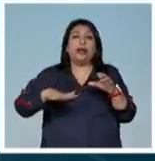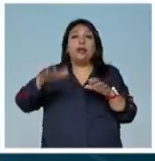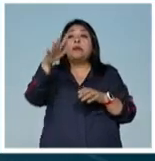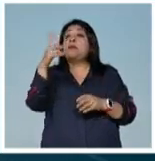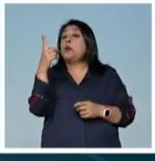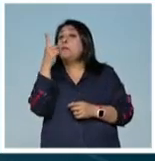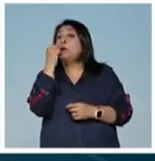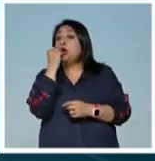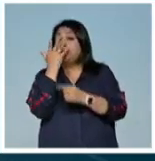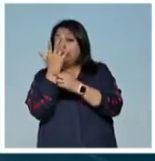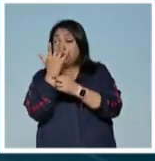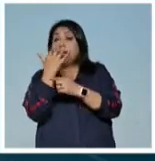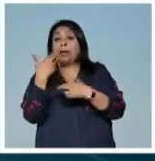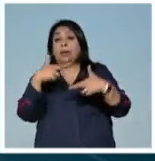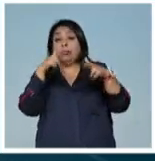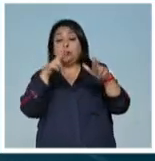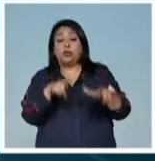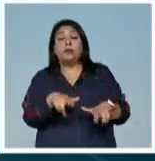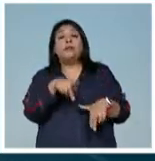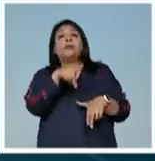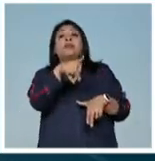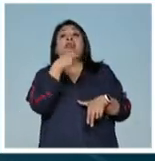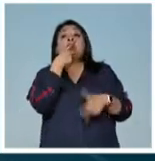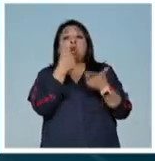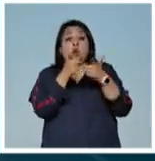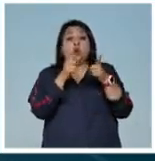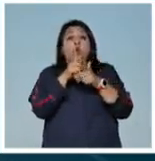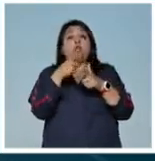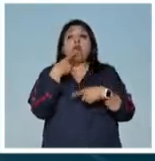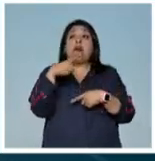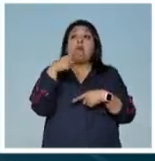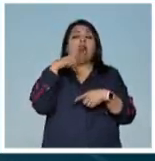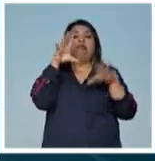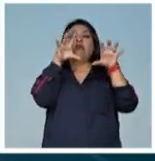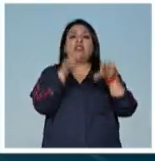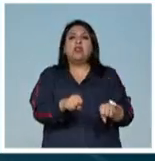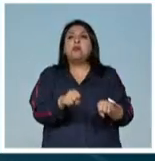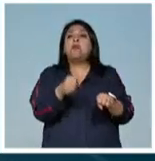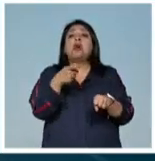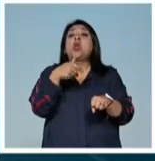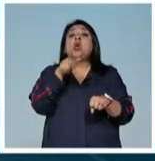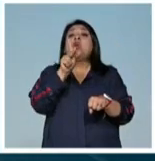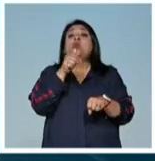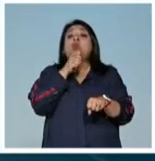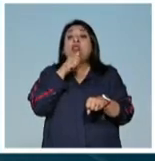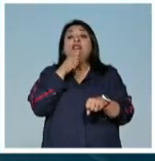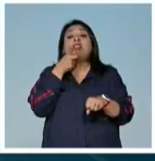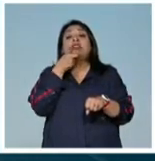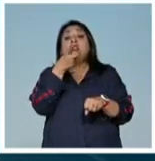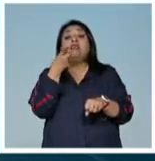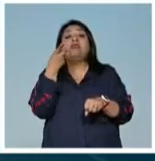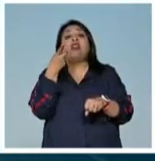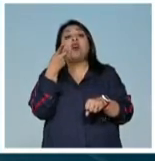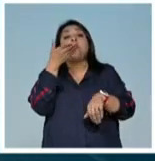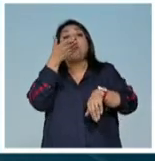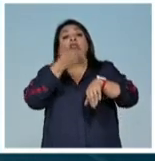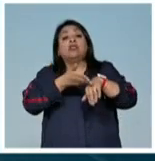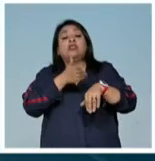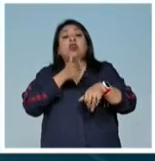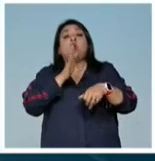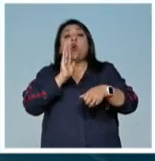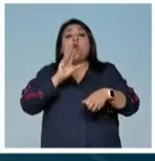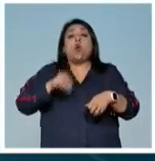policía indicó que el grupo de manifestantes está detenido, pero aún no han dicho qué cargos presentarán contra ellos las fuerzas